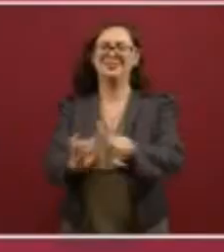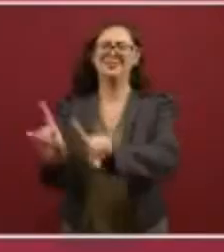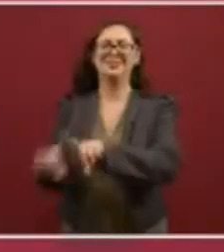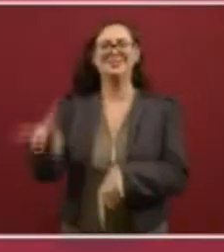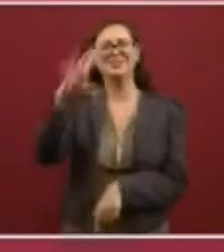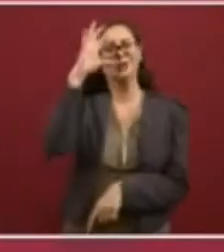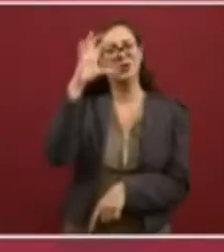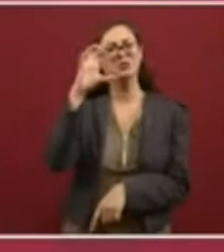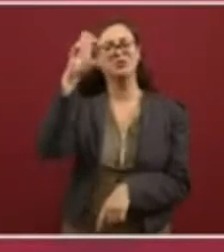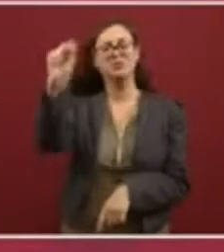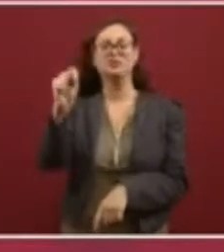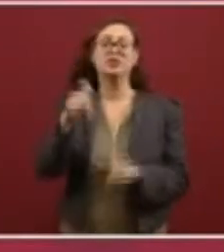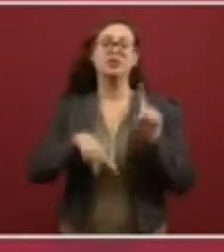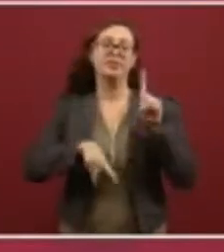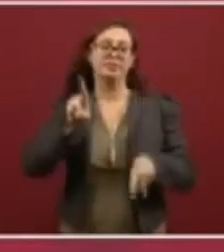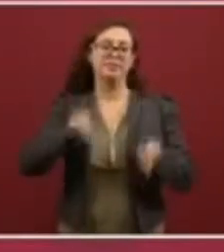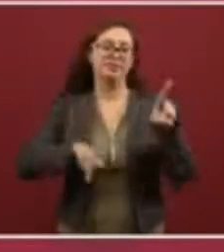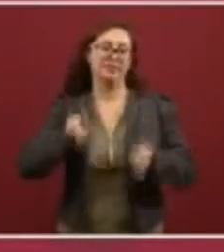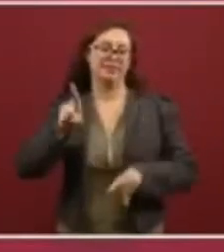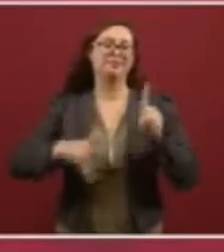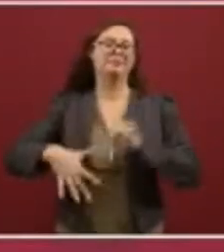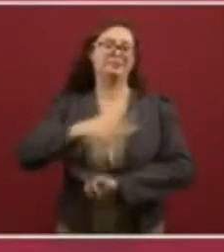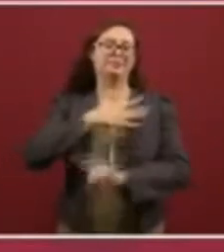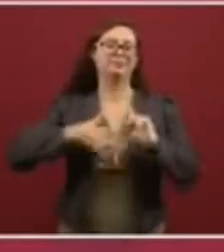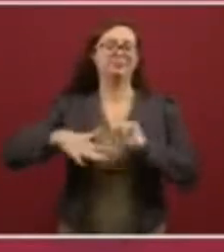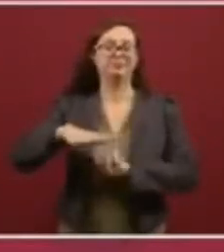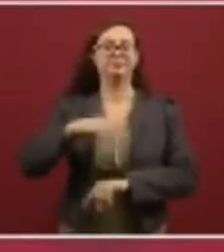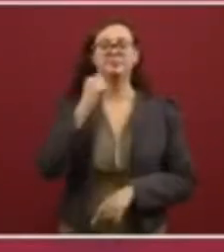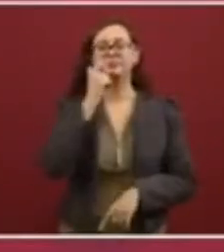Entonces, depende, ¿sí?,